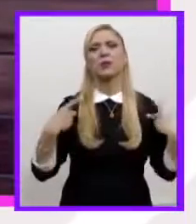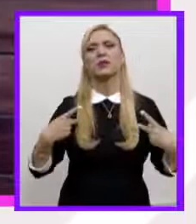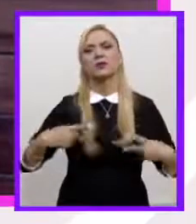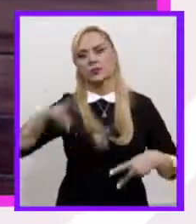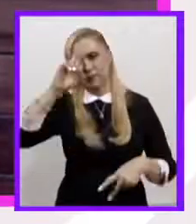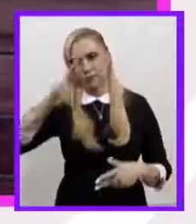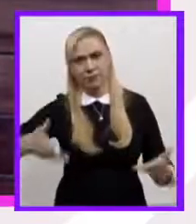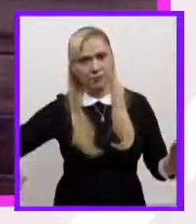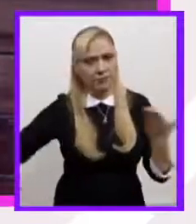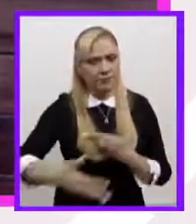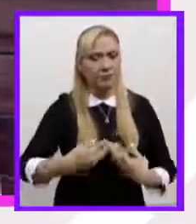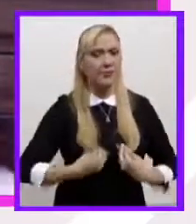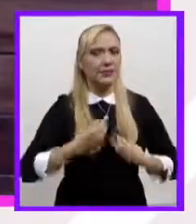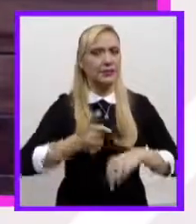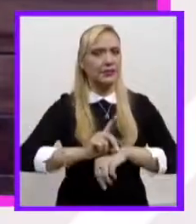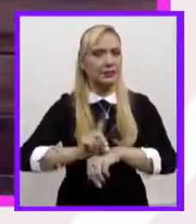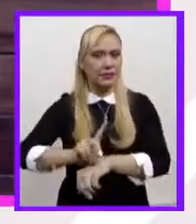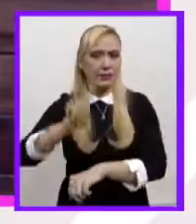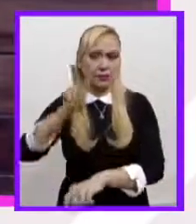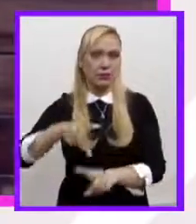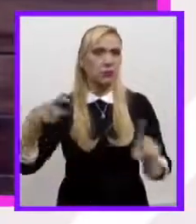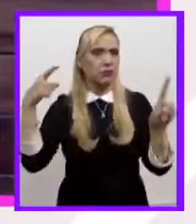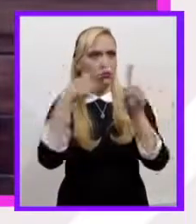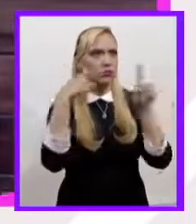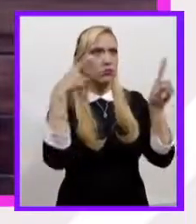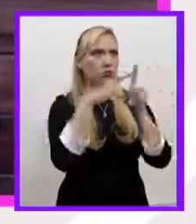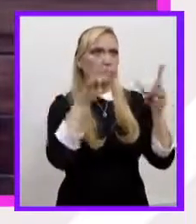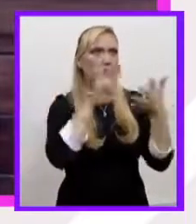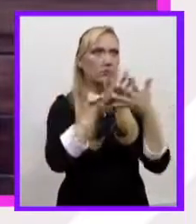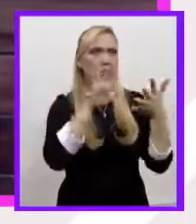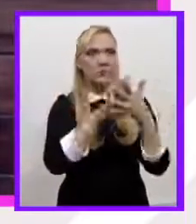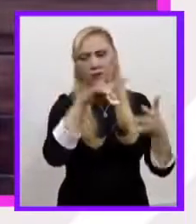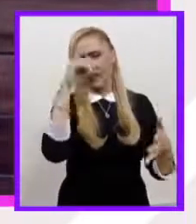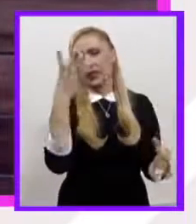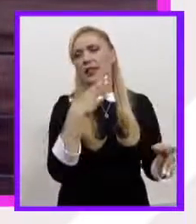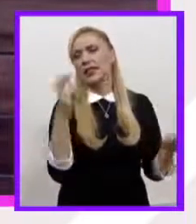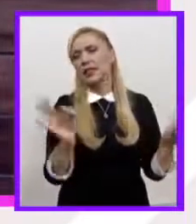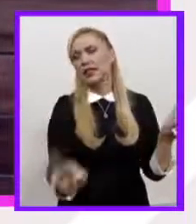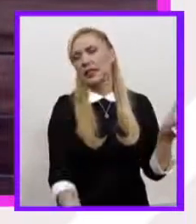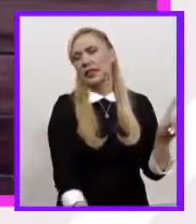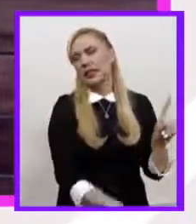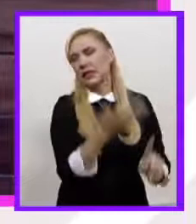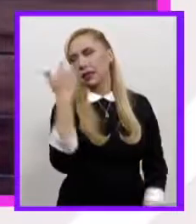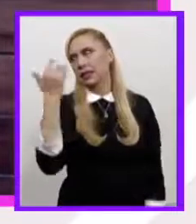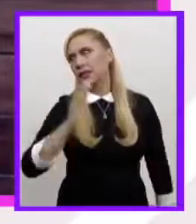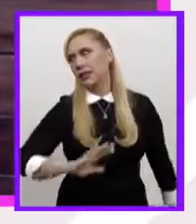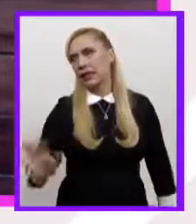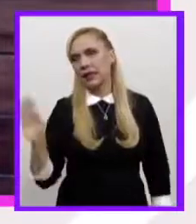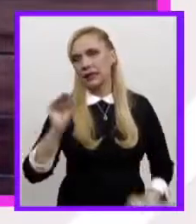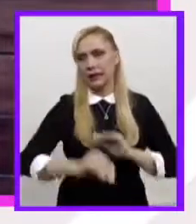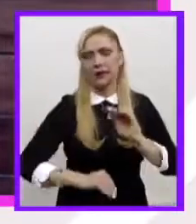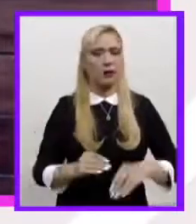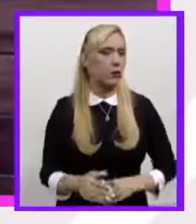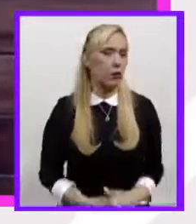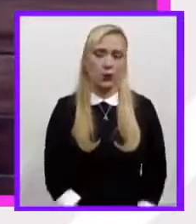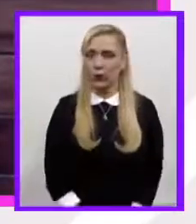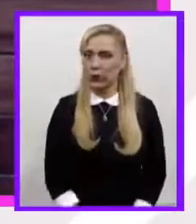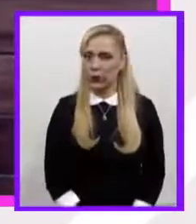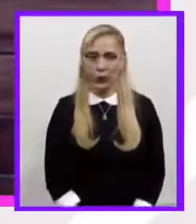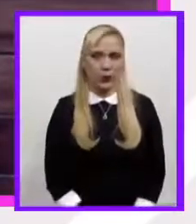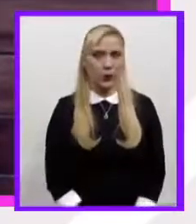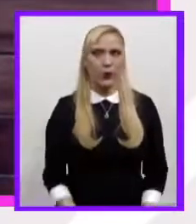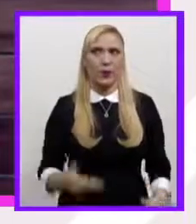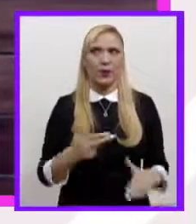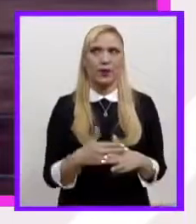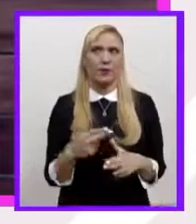avance porque no es centrar todo a la ley penal, que es lo más sencillo y lo más fácil, ¿no? Digamos, en términos